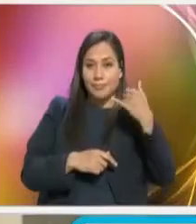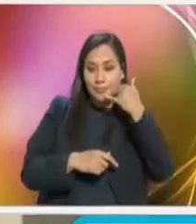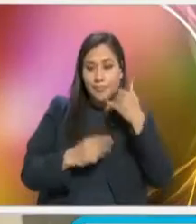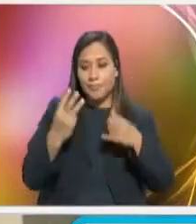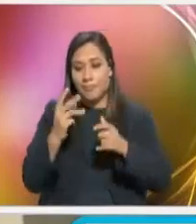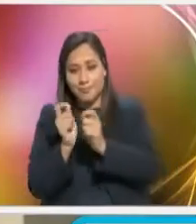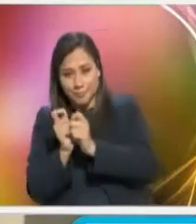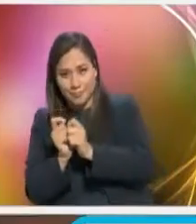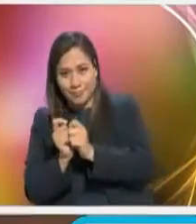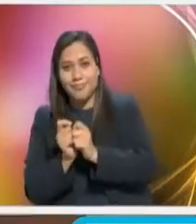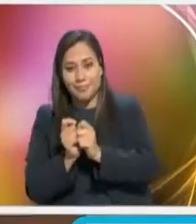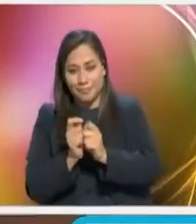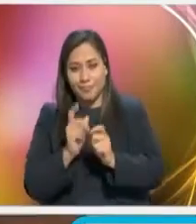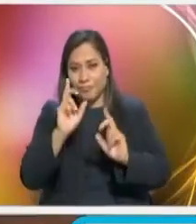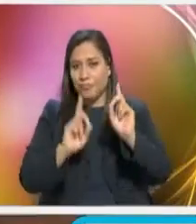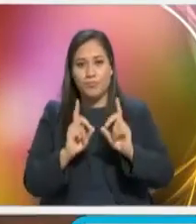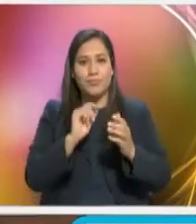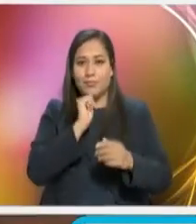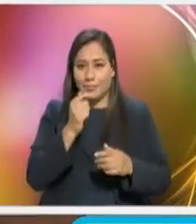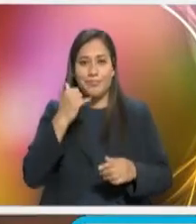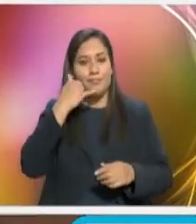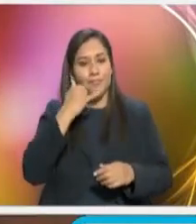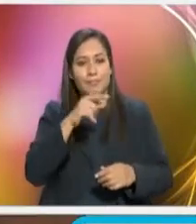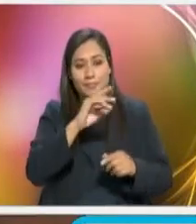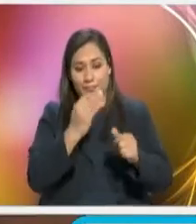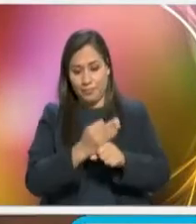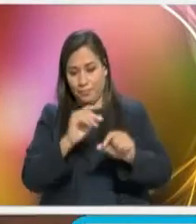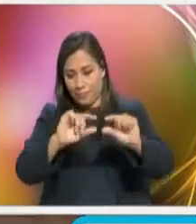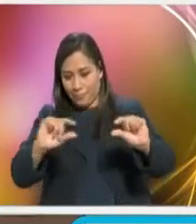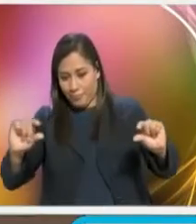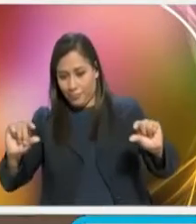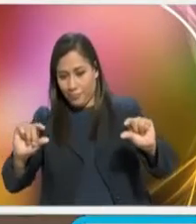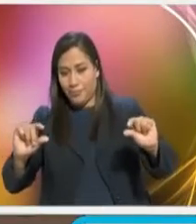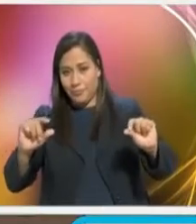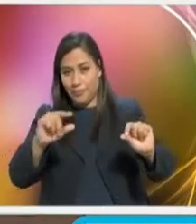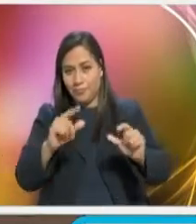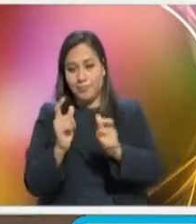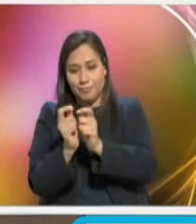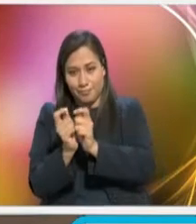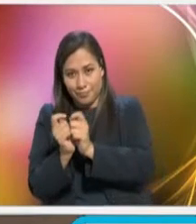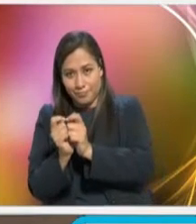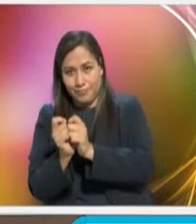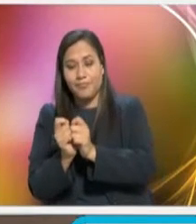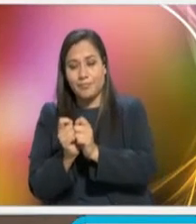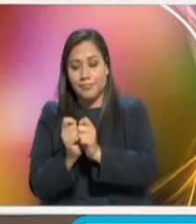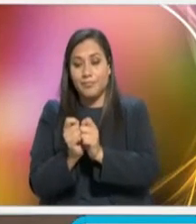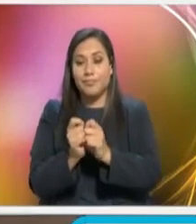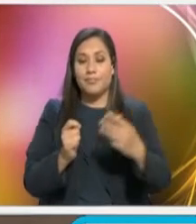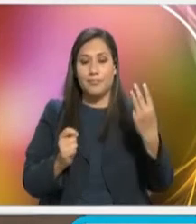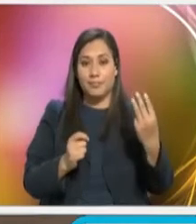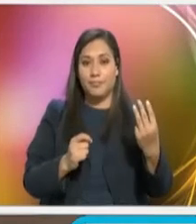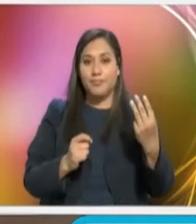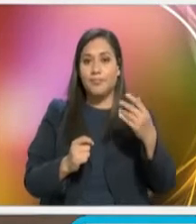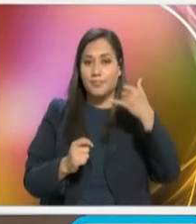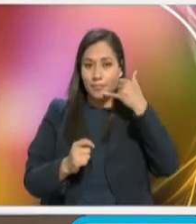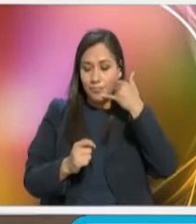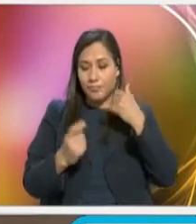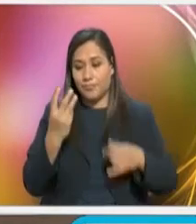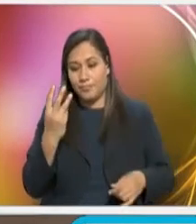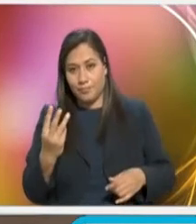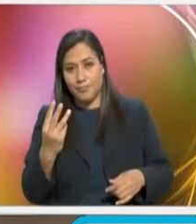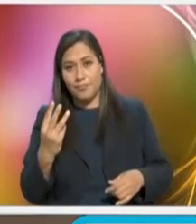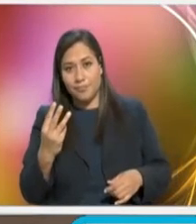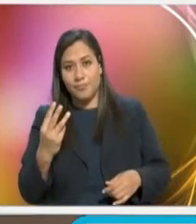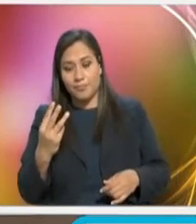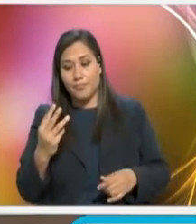3 al teléfono, así que no duden en llamar. Excelente, y ahí están apareciendo en pantalla justamente en nuestros medios de contacto. 3 se van por vía telefónica